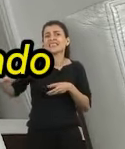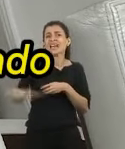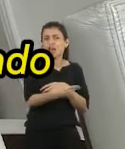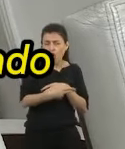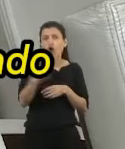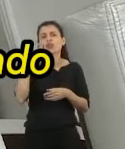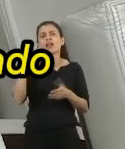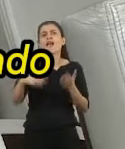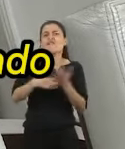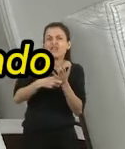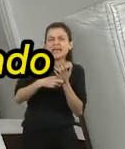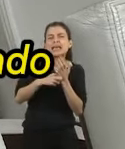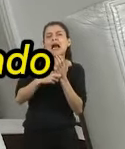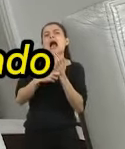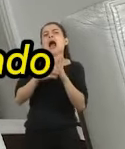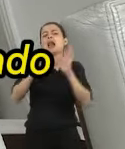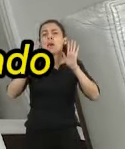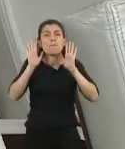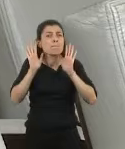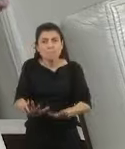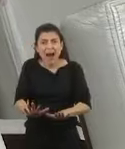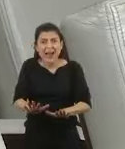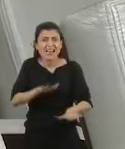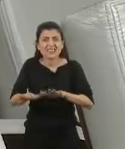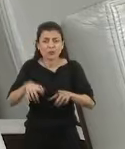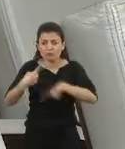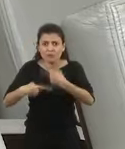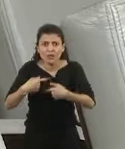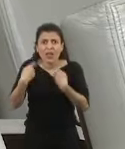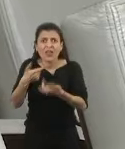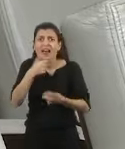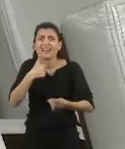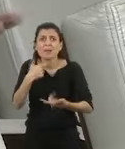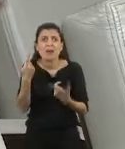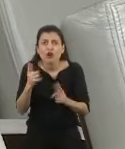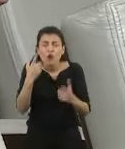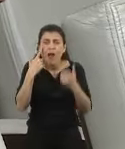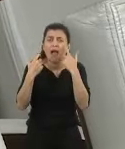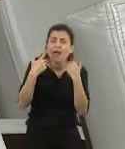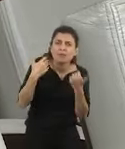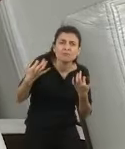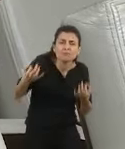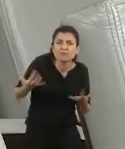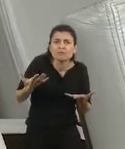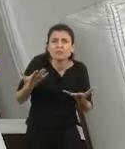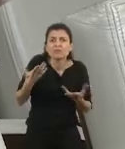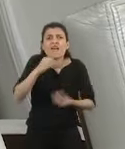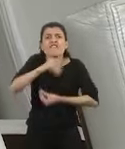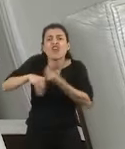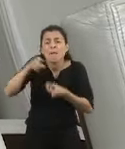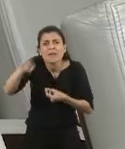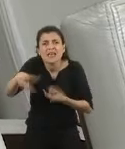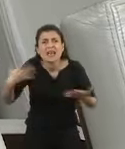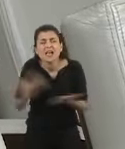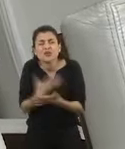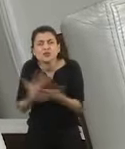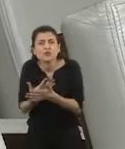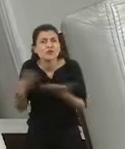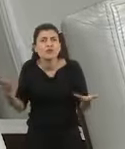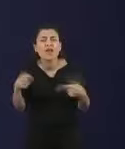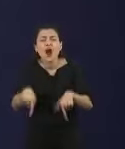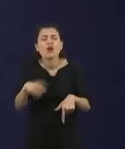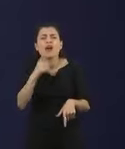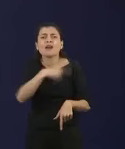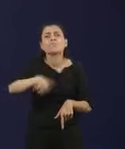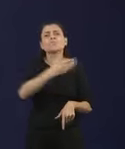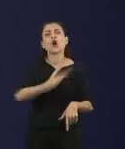fiscalización que realizan paralizando los sectores qué le decís a esta familia después que pasó esto Muchas gracias